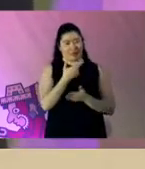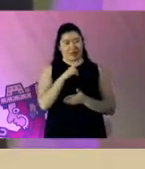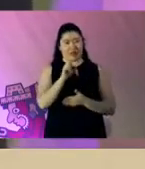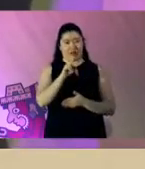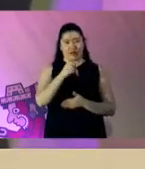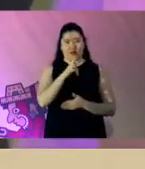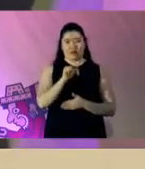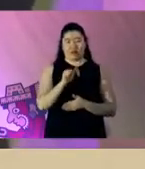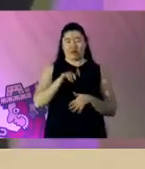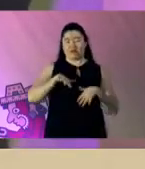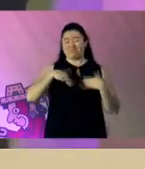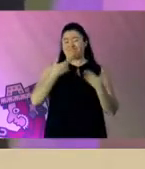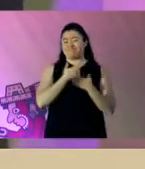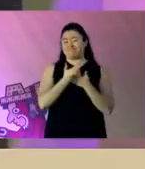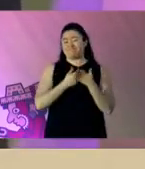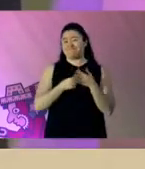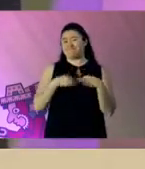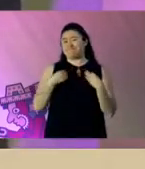estas páginas